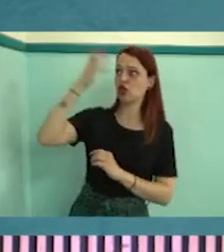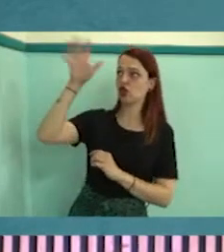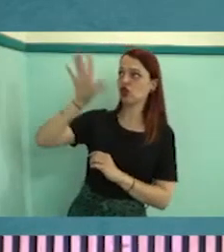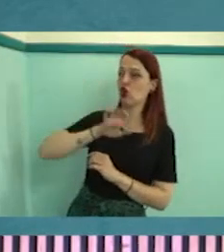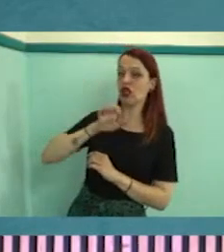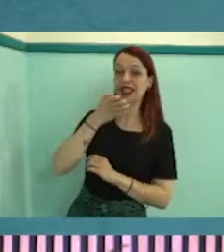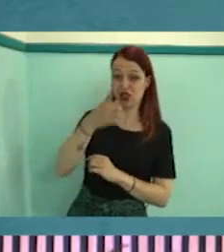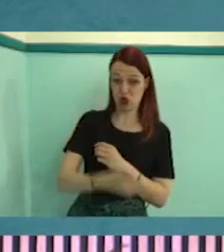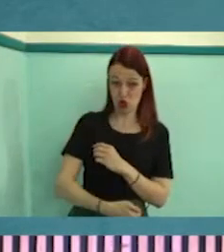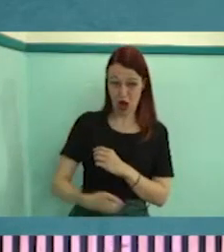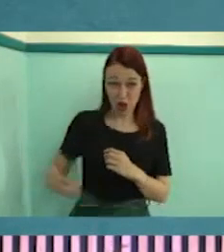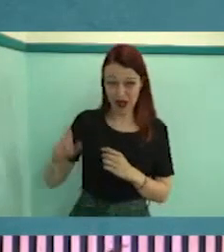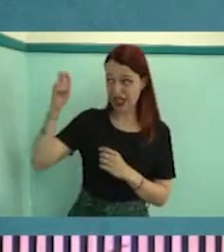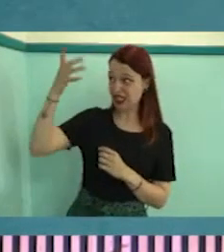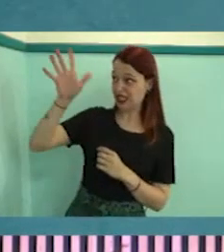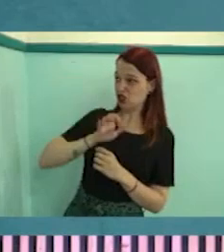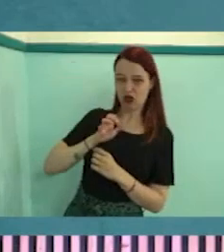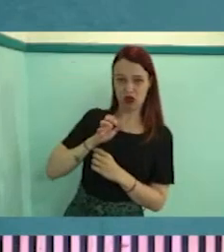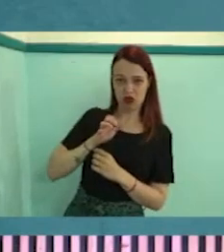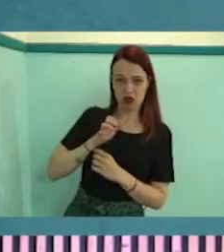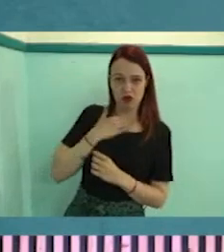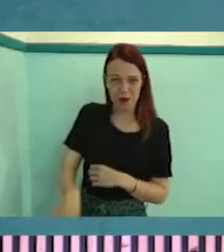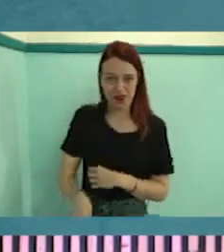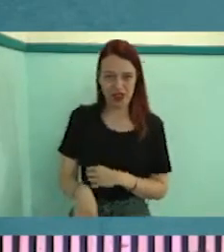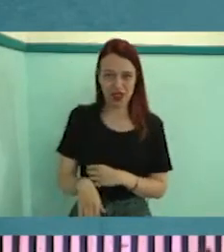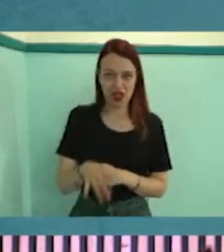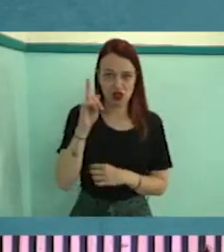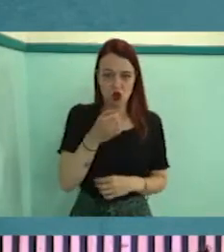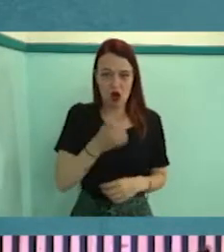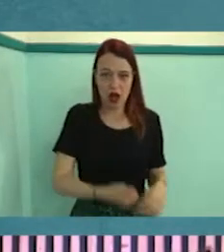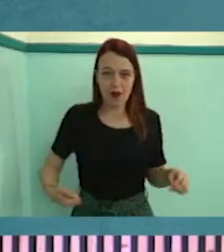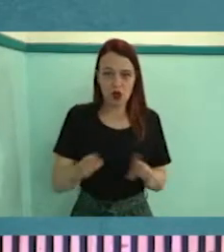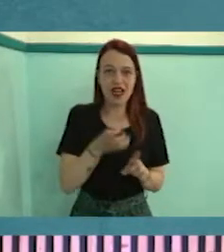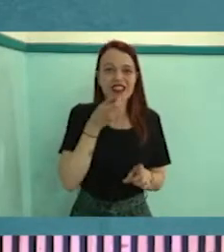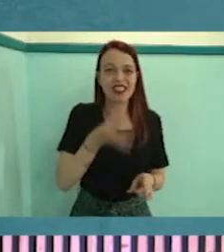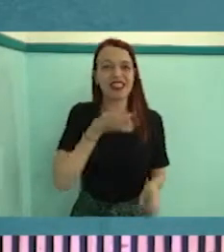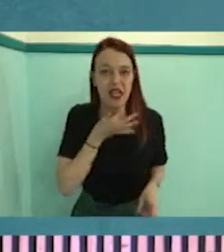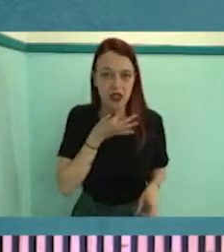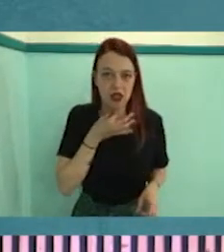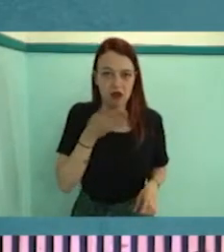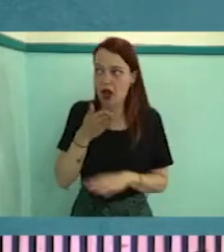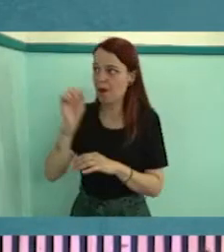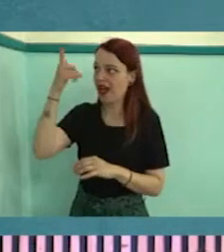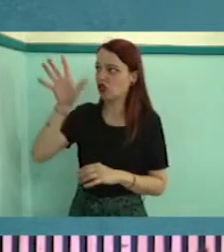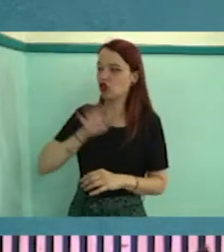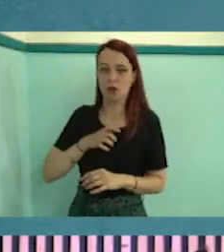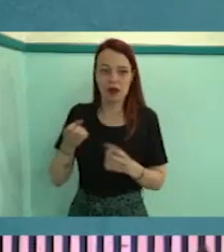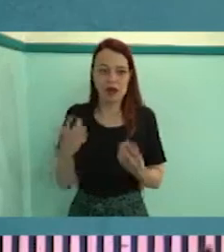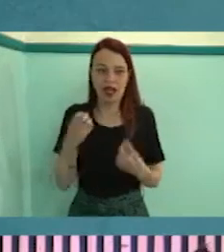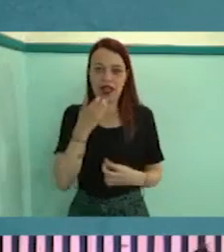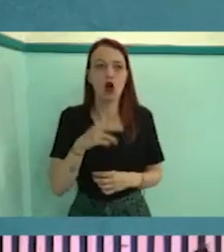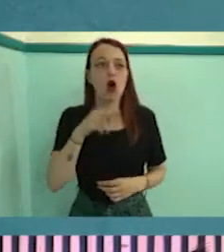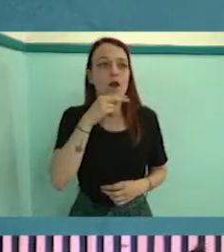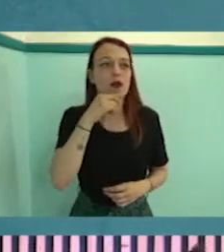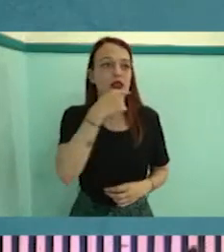tienes hambre no tienes ganas de tomar el sol tienes hambre igual que si tienes c tienes c No tienes ganas de tomar el sol es como si yo te digo me dices tienes tengo pis y te digo